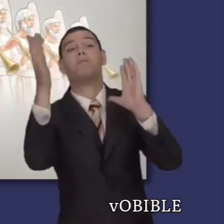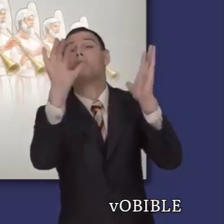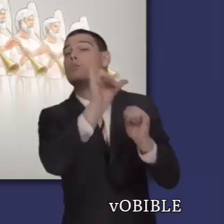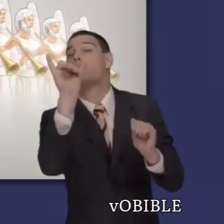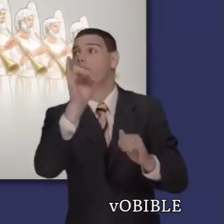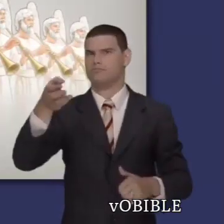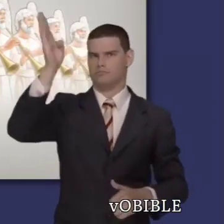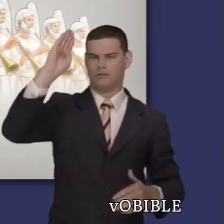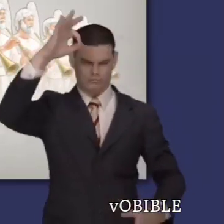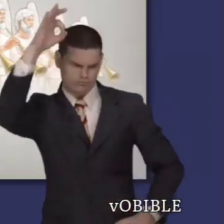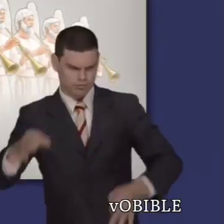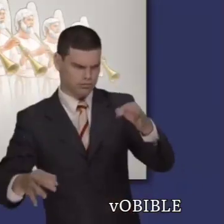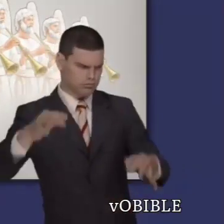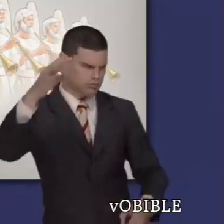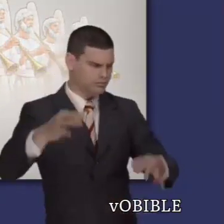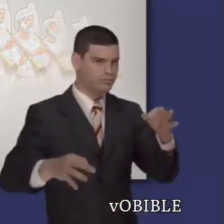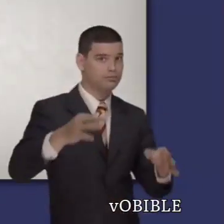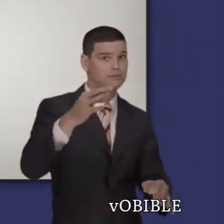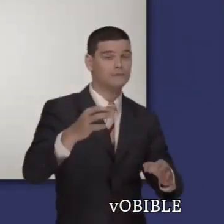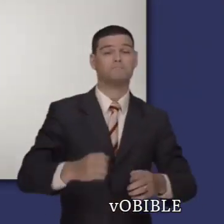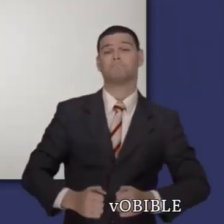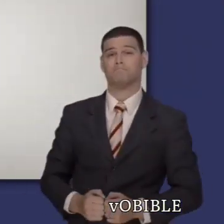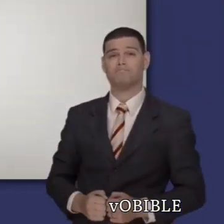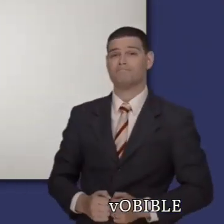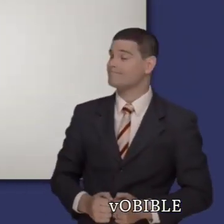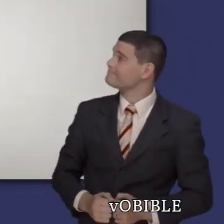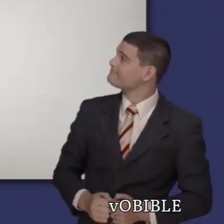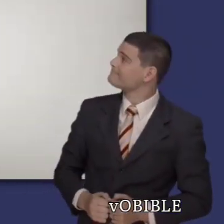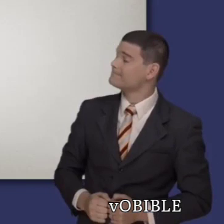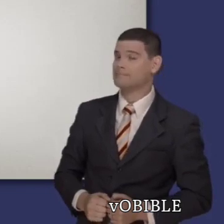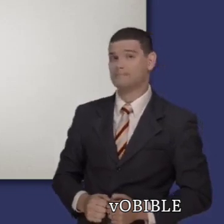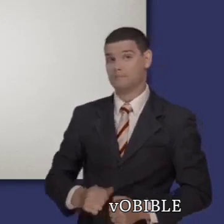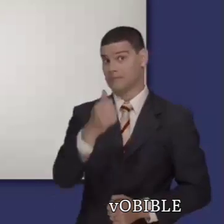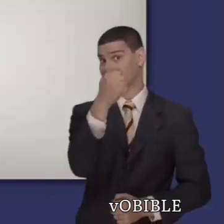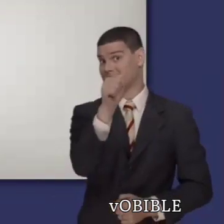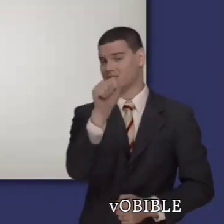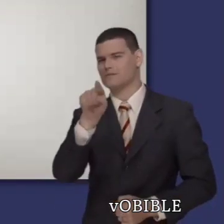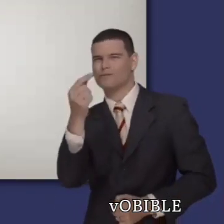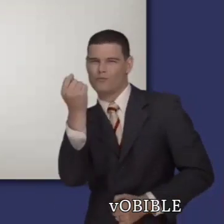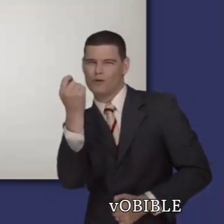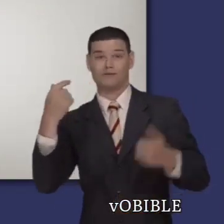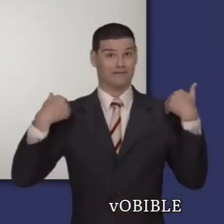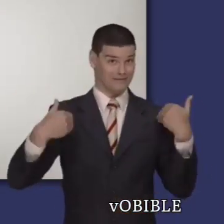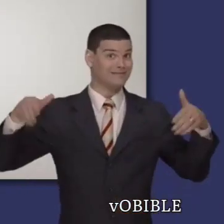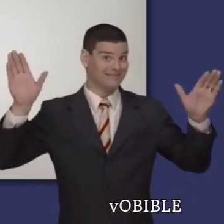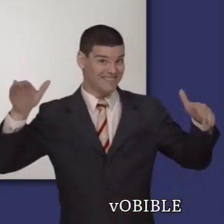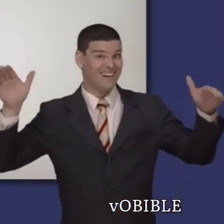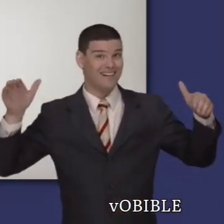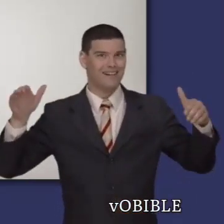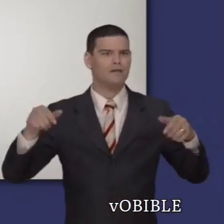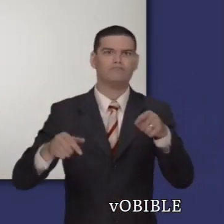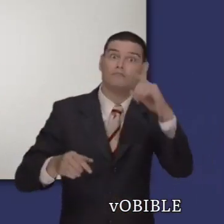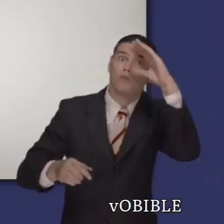distintos aspectos de la sentencia divina contra la humanidad. En los capítulos 10 y 11, un ángel poderoso le da a Juan